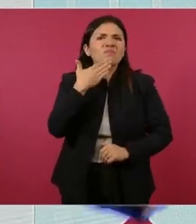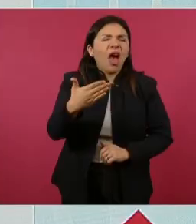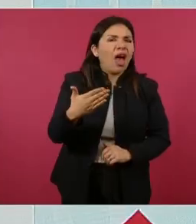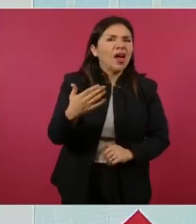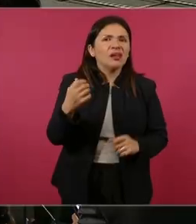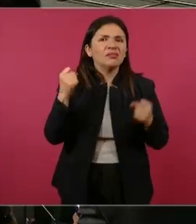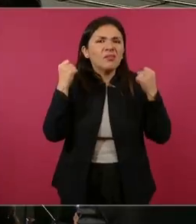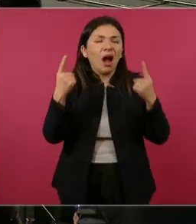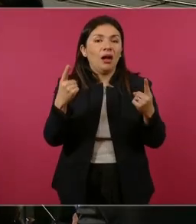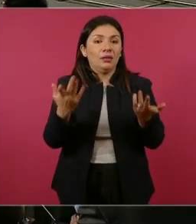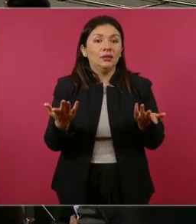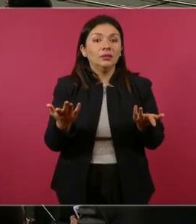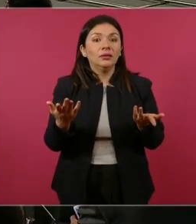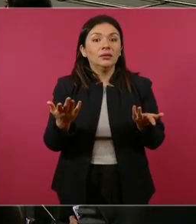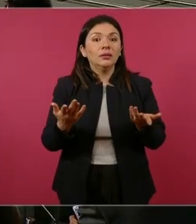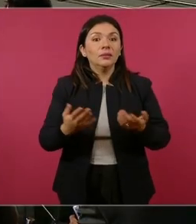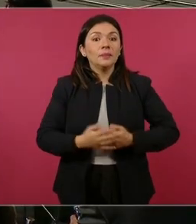pero